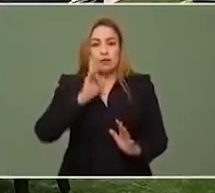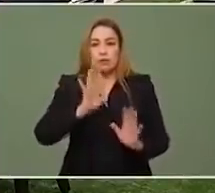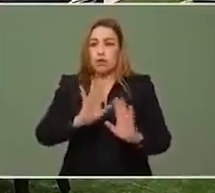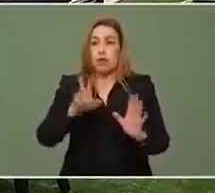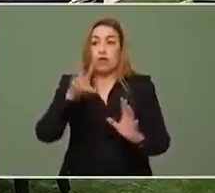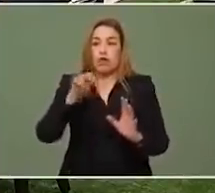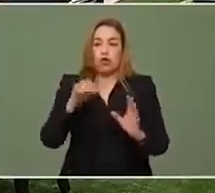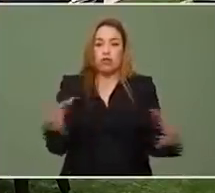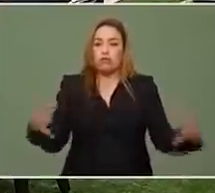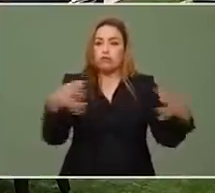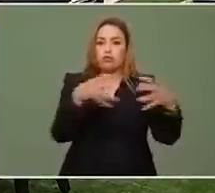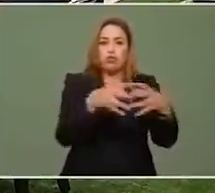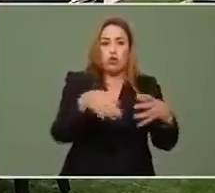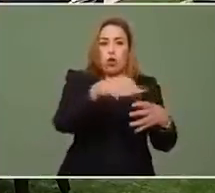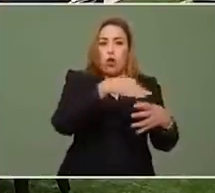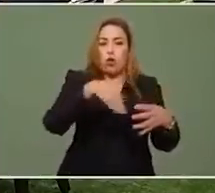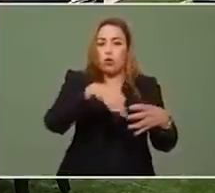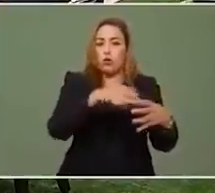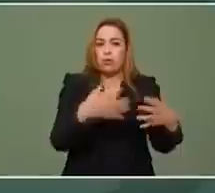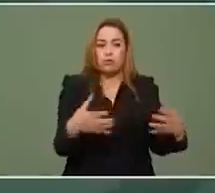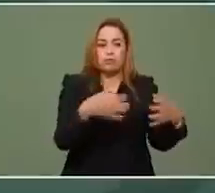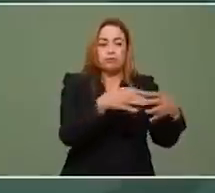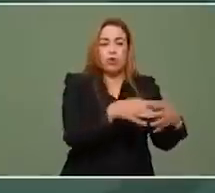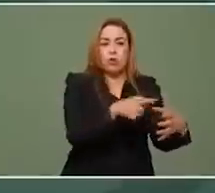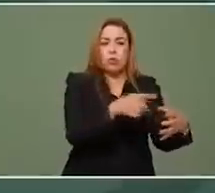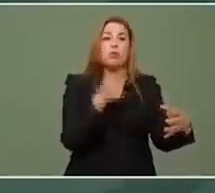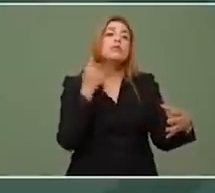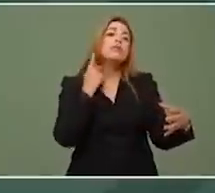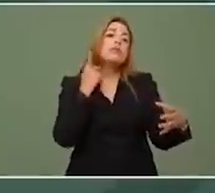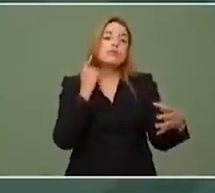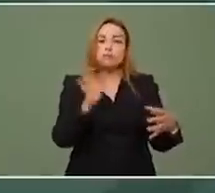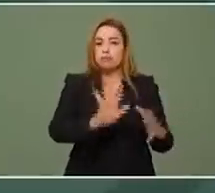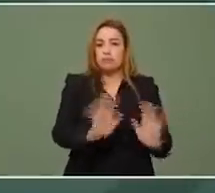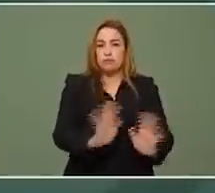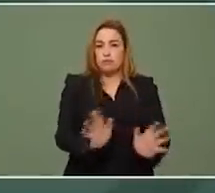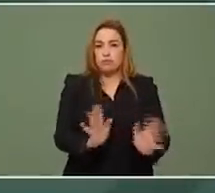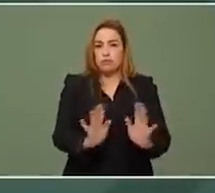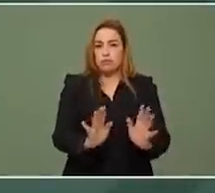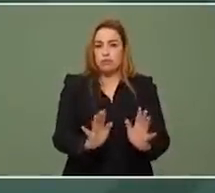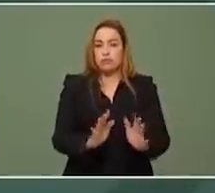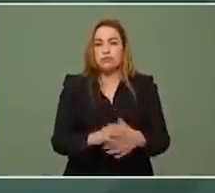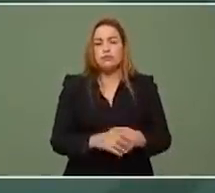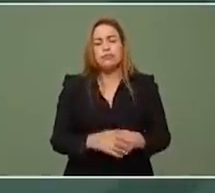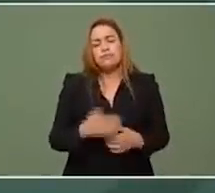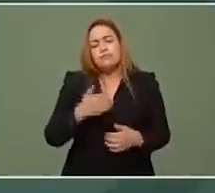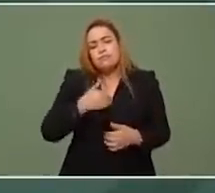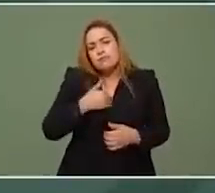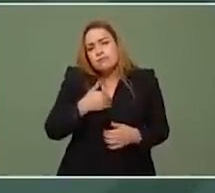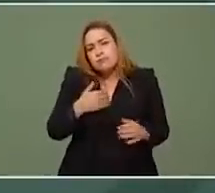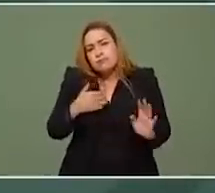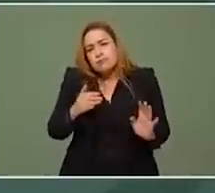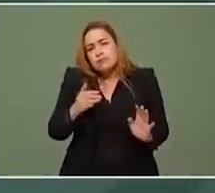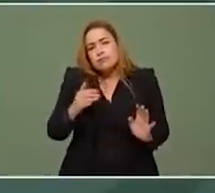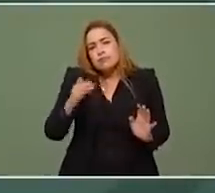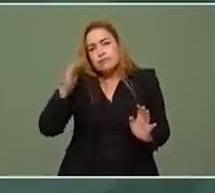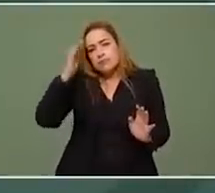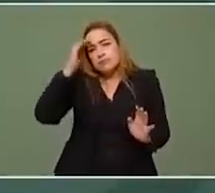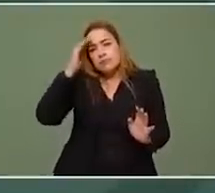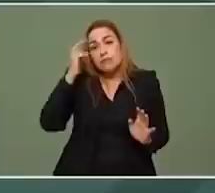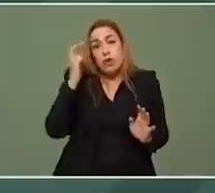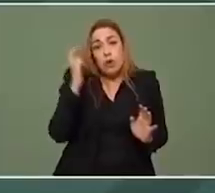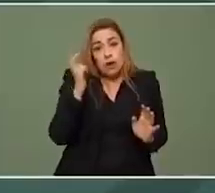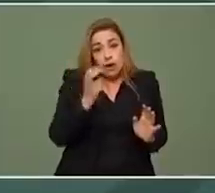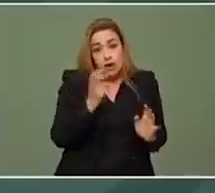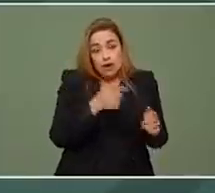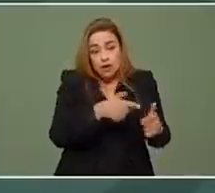partidos no bueno yo creo que fue una buena decisión